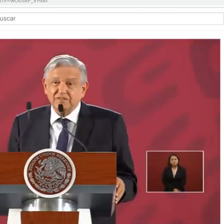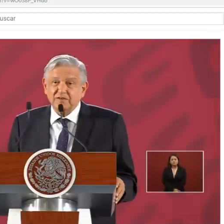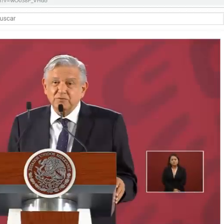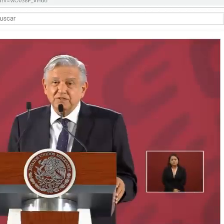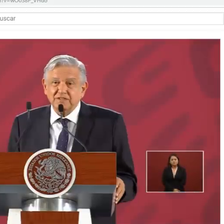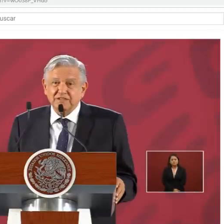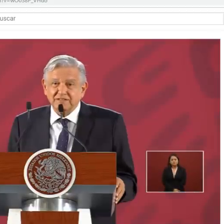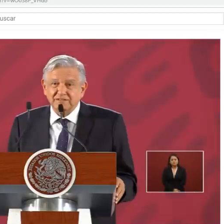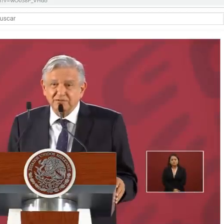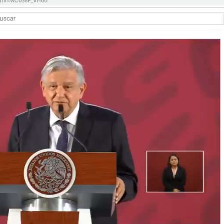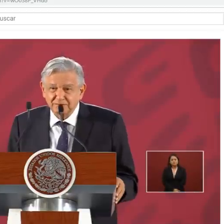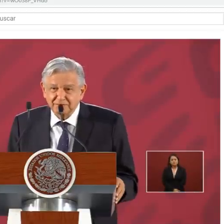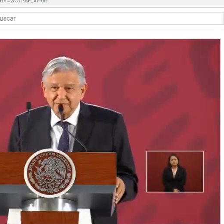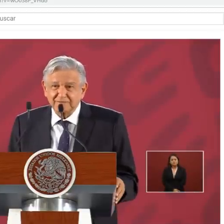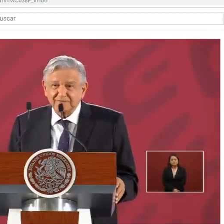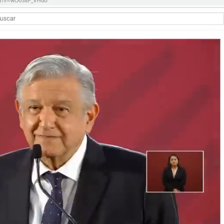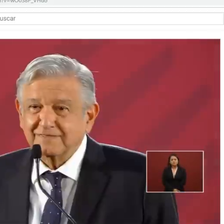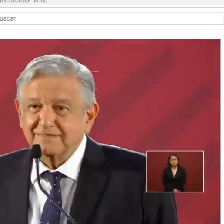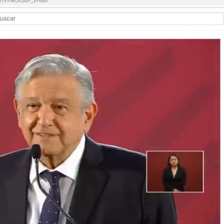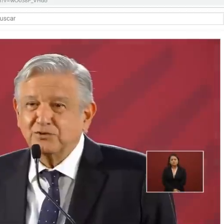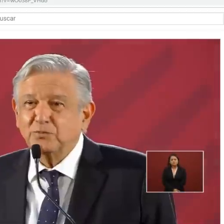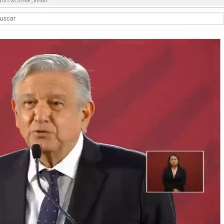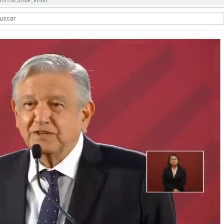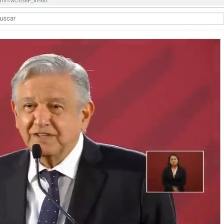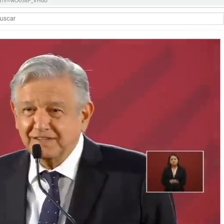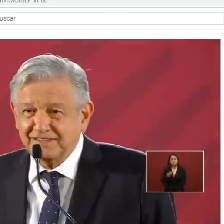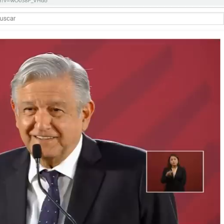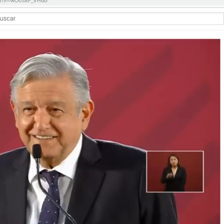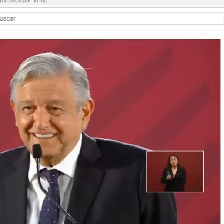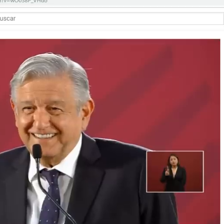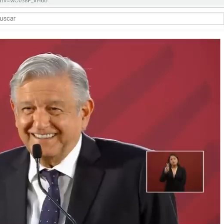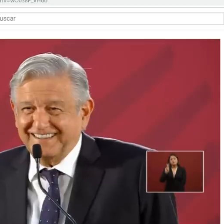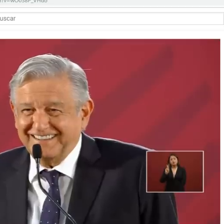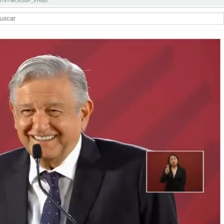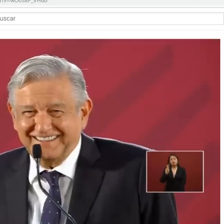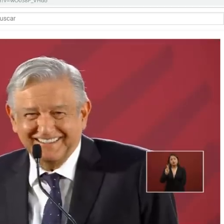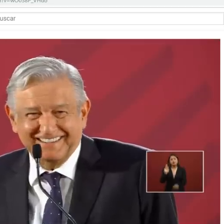ahora sí que, como diría el clásico, ¿y yo por qué?